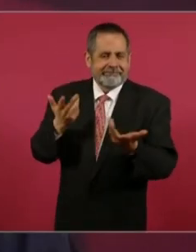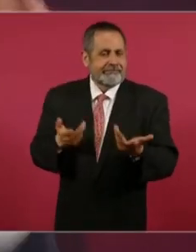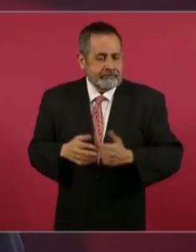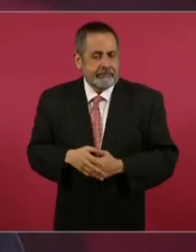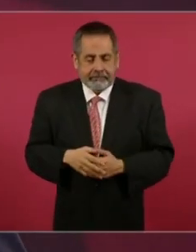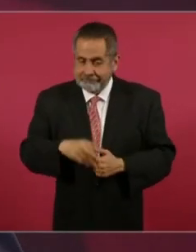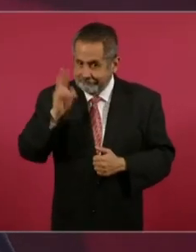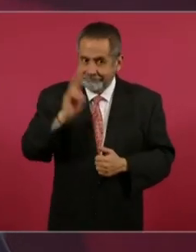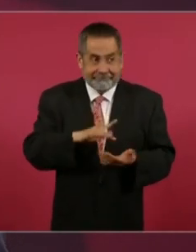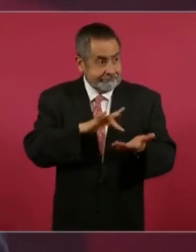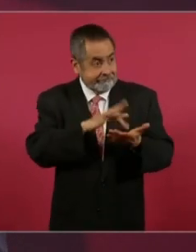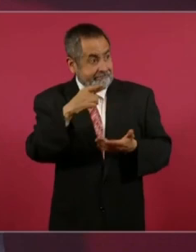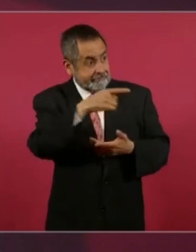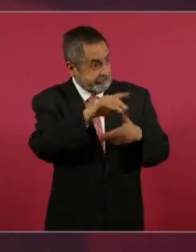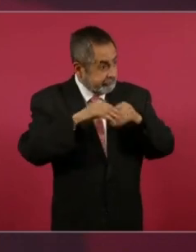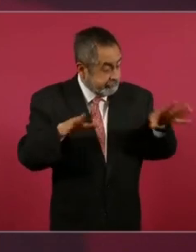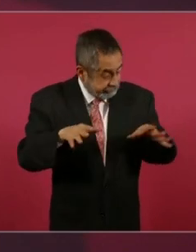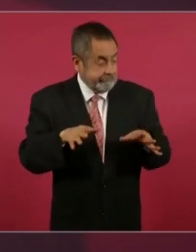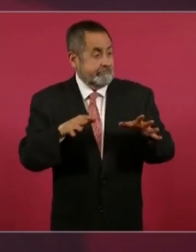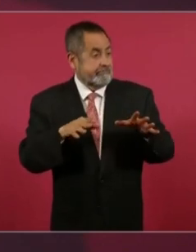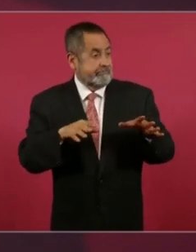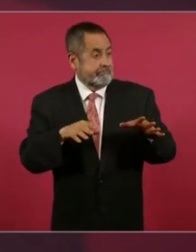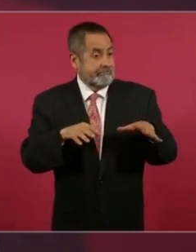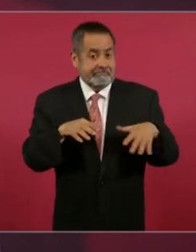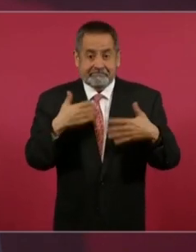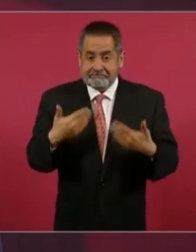hay que agradecerlo, pues,